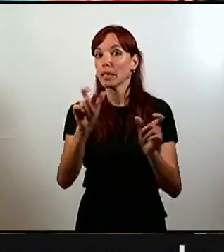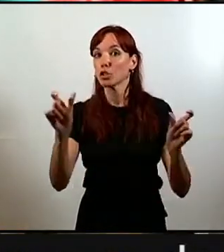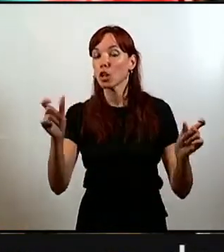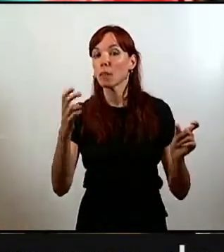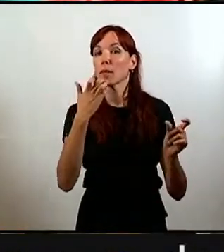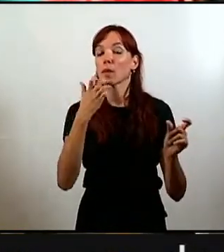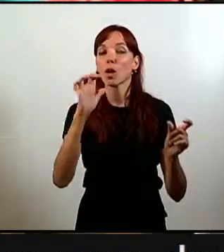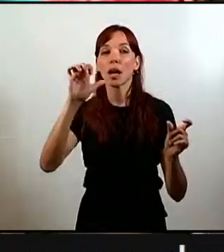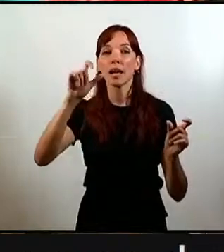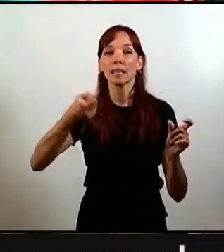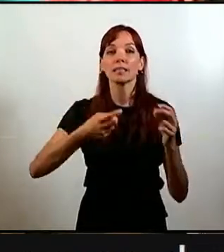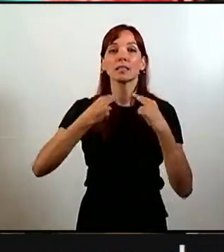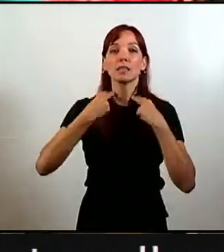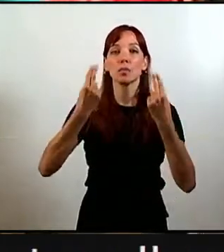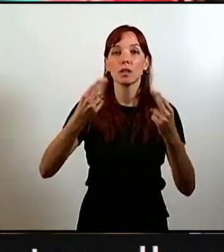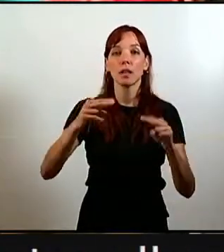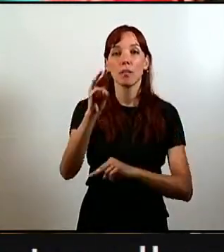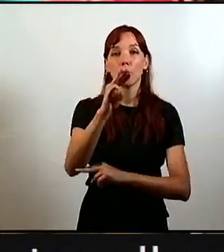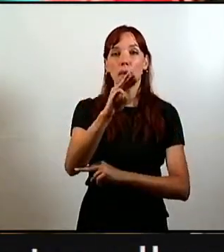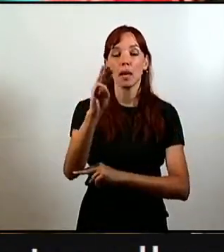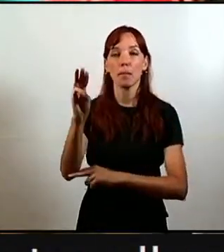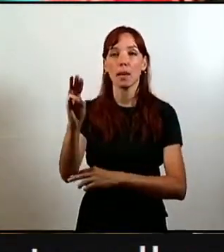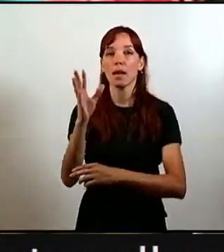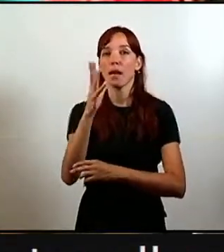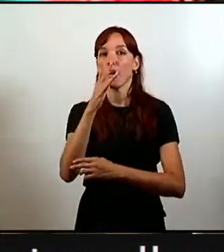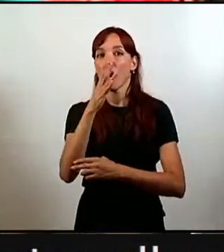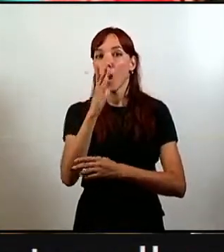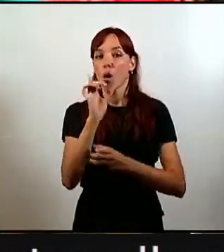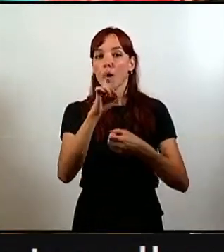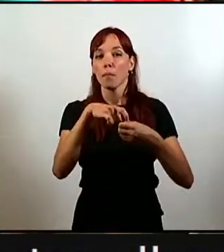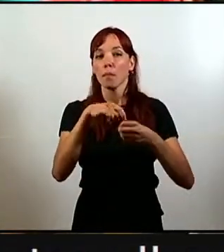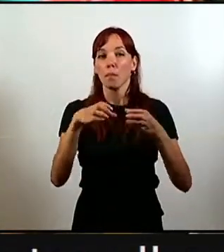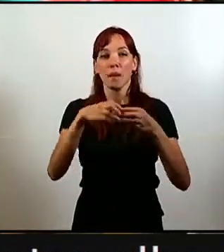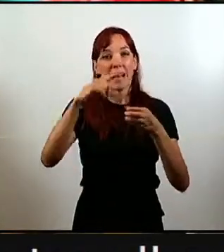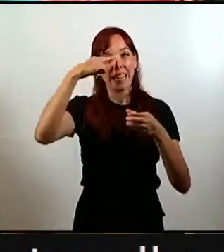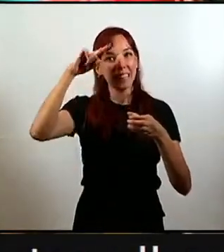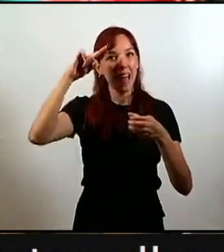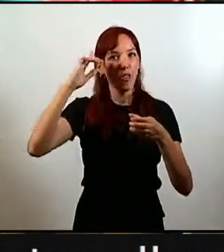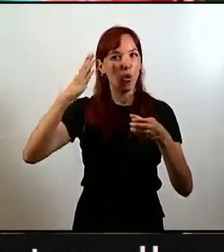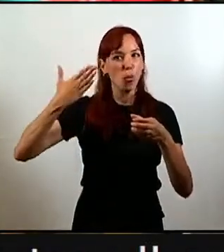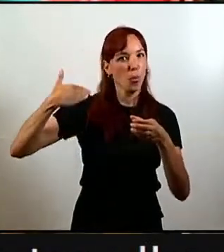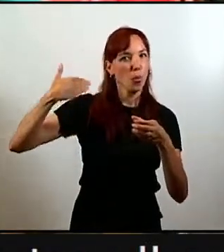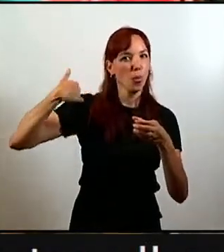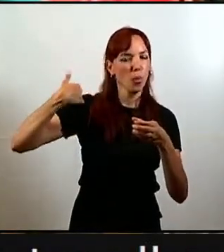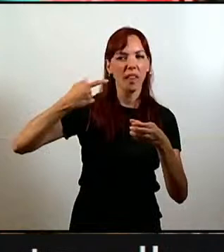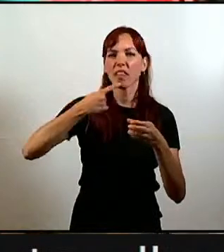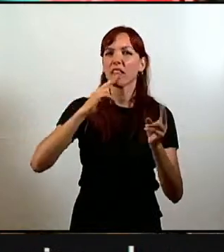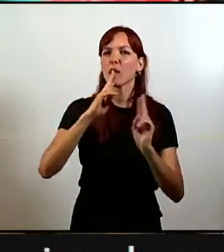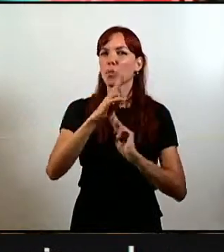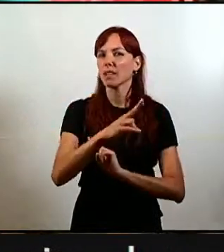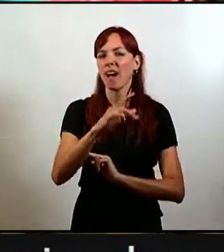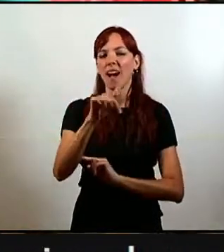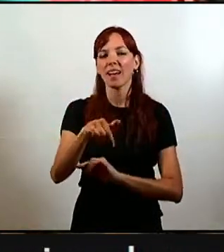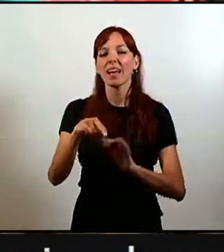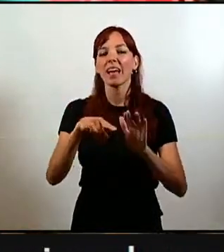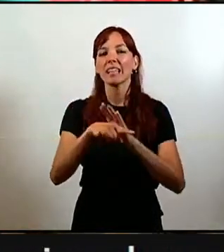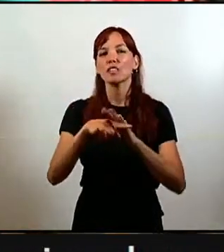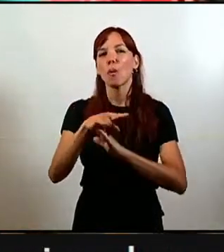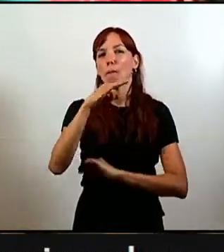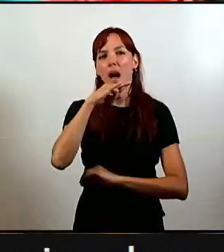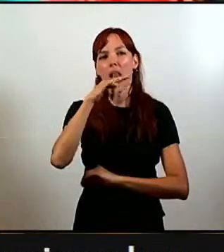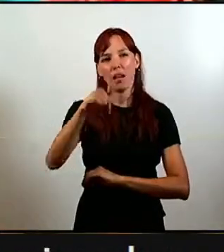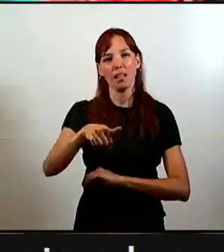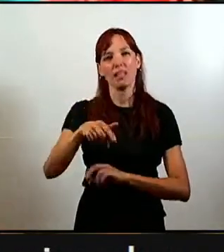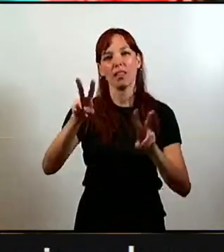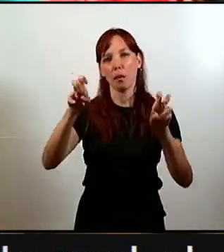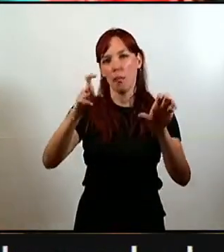diputado del Partido Popular y miembro del equipo de Casado, es que se ha gestionado mal el tema de Extremadura. A ver,